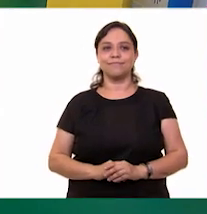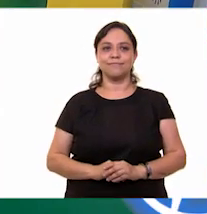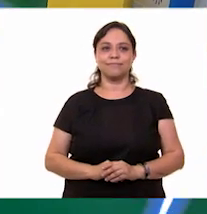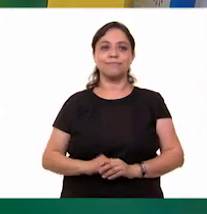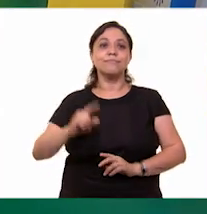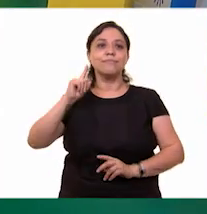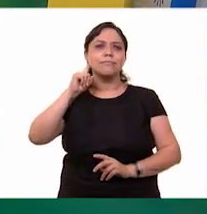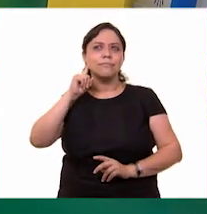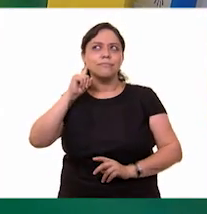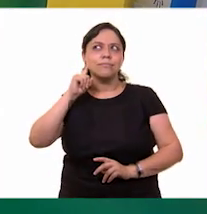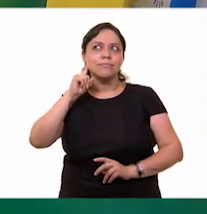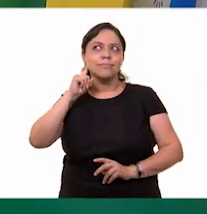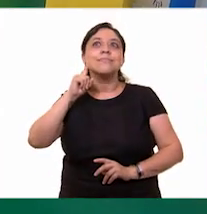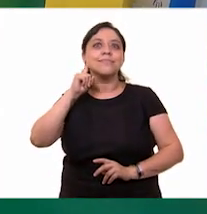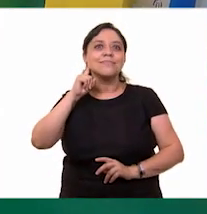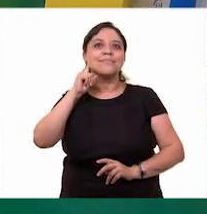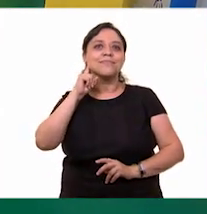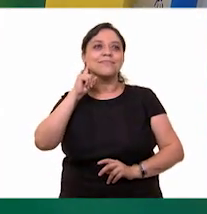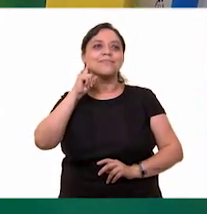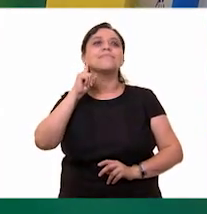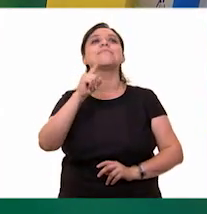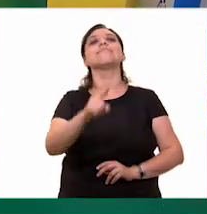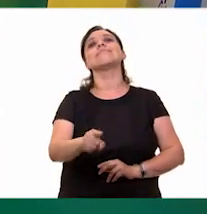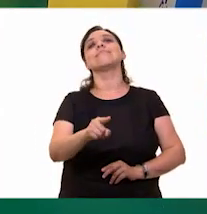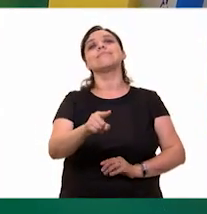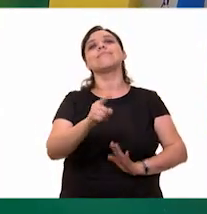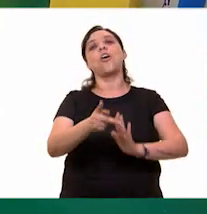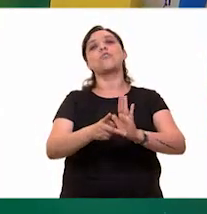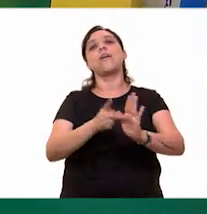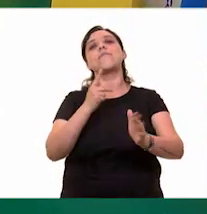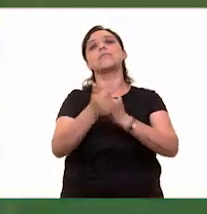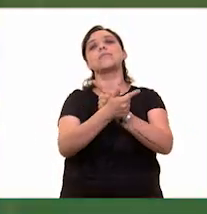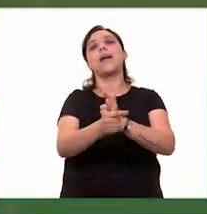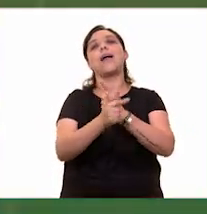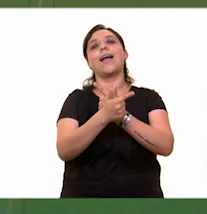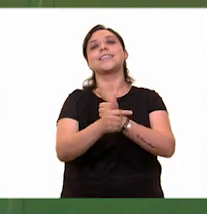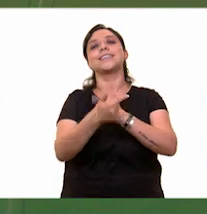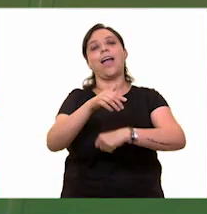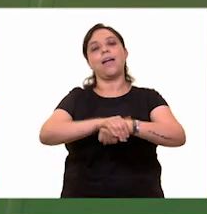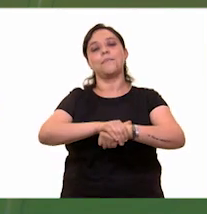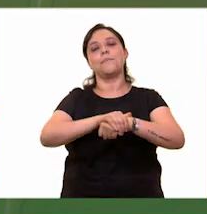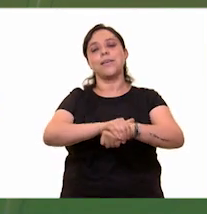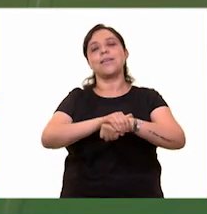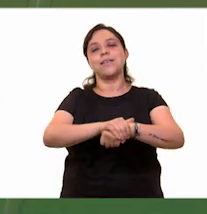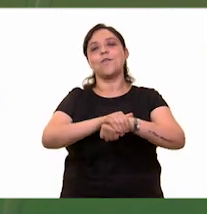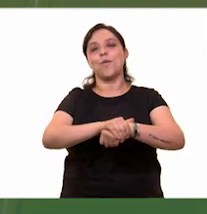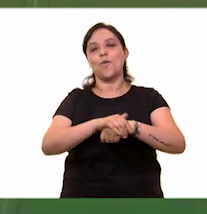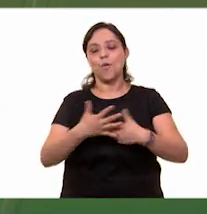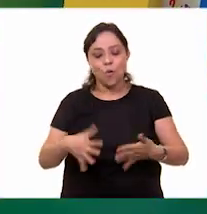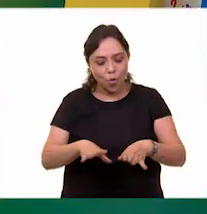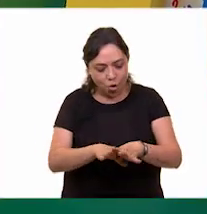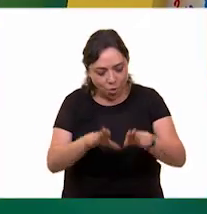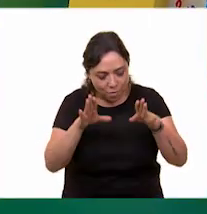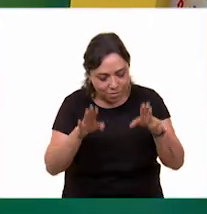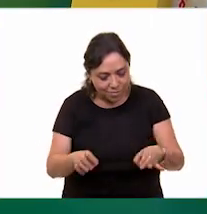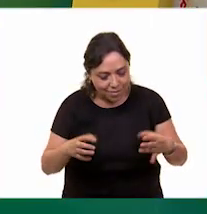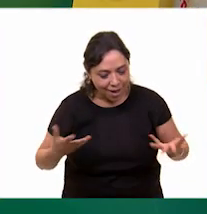llegan las respuestas. Yo conozco ese ruido. Aquí está otra vez nuestro amigo el taxi. Ya llegó. Hola, amiguito, ¿cómo